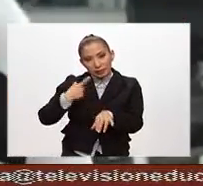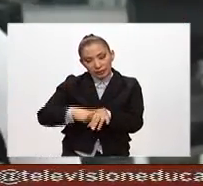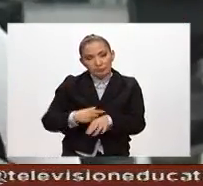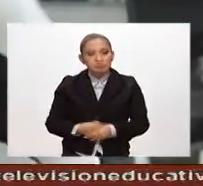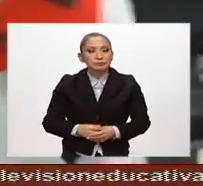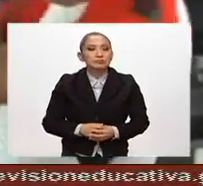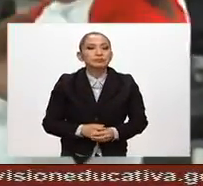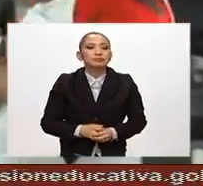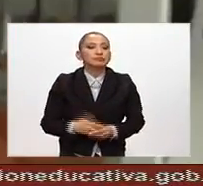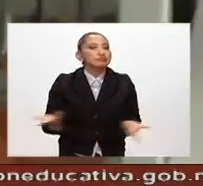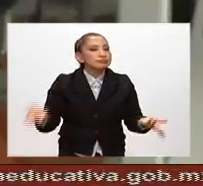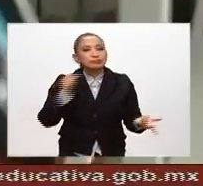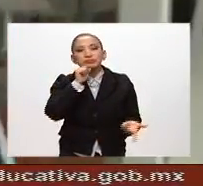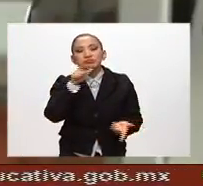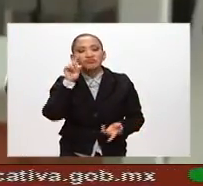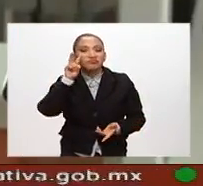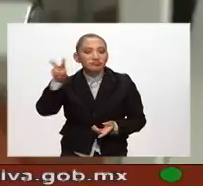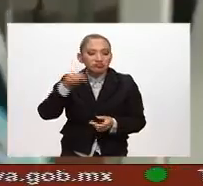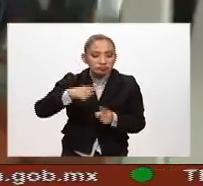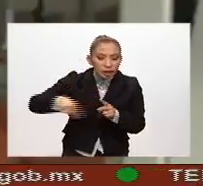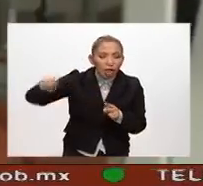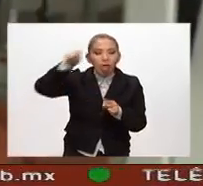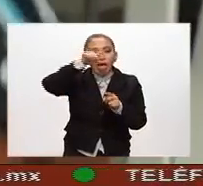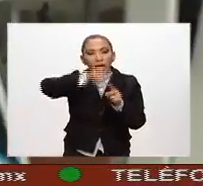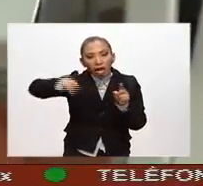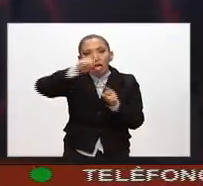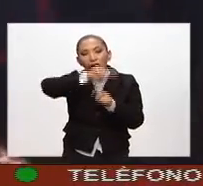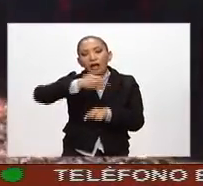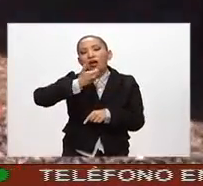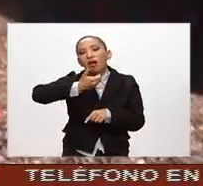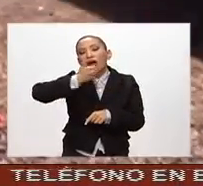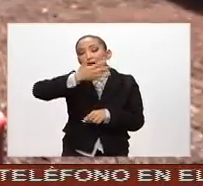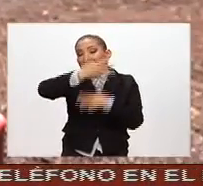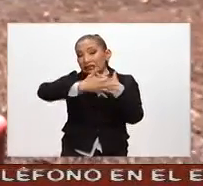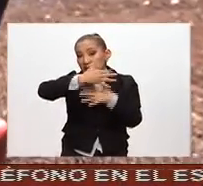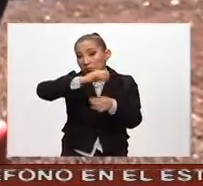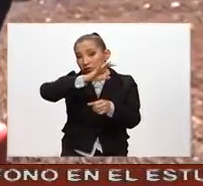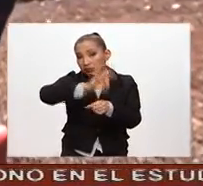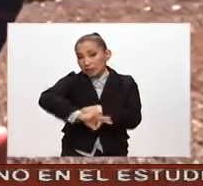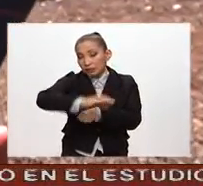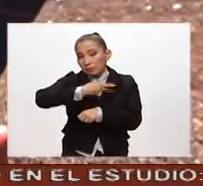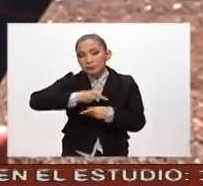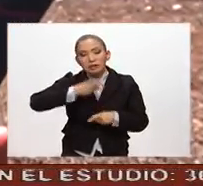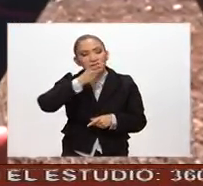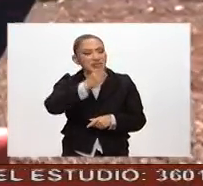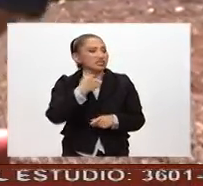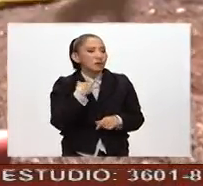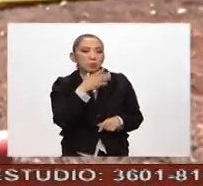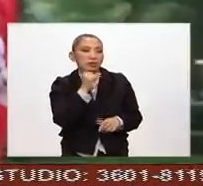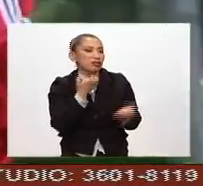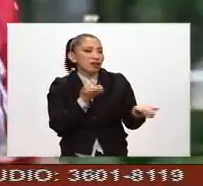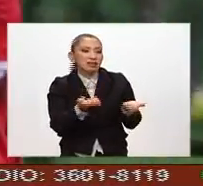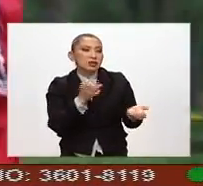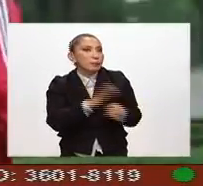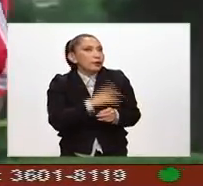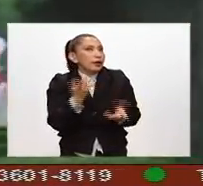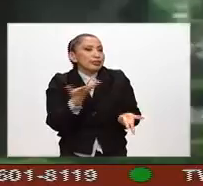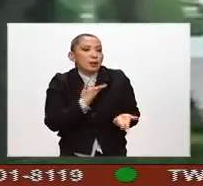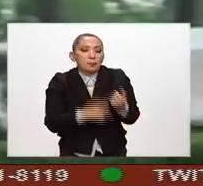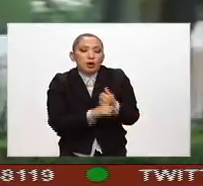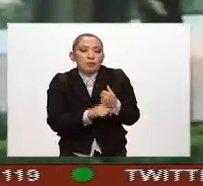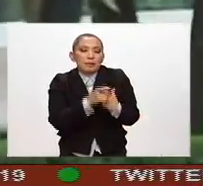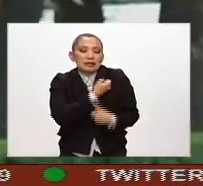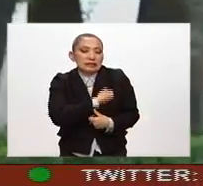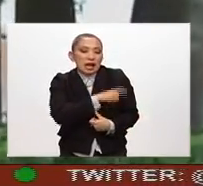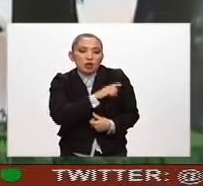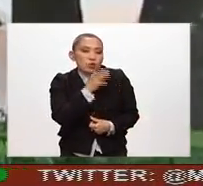enfermedades, ¿no? Que además nos metemos en un circulito vicioso. Sí hay cerca de un 15% de gente que te dice, es que yo no puedo hacer ejercicio porque tengo un problema de